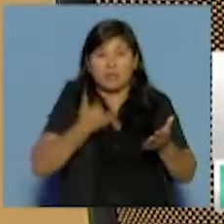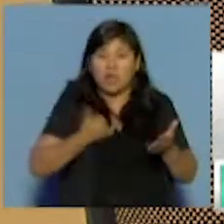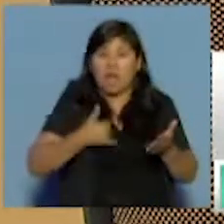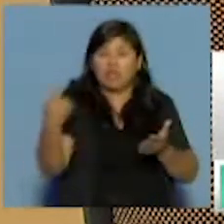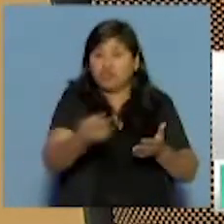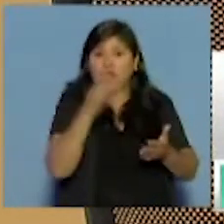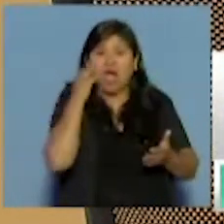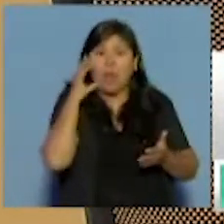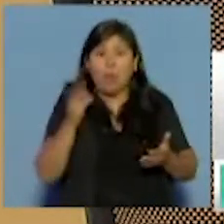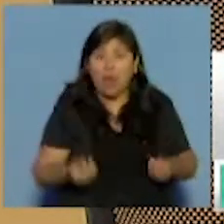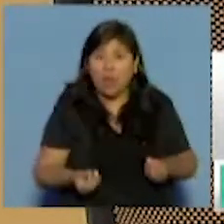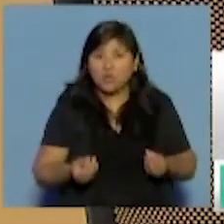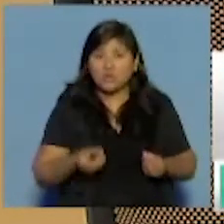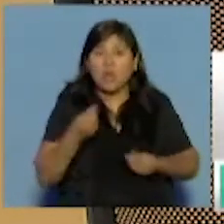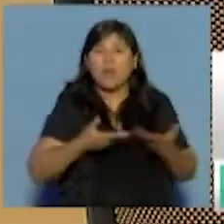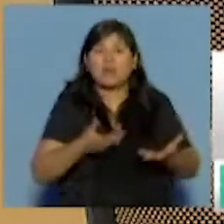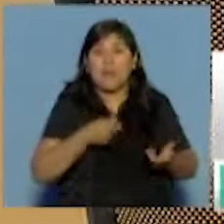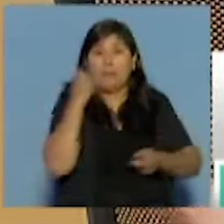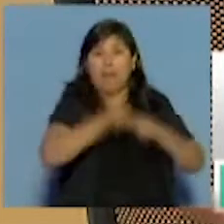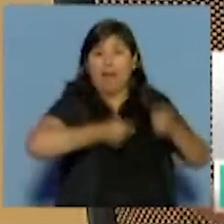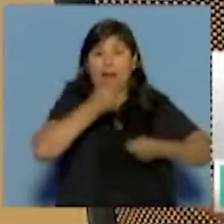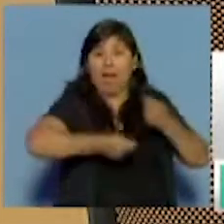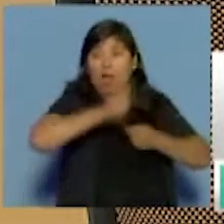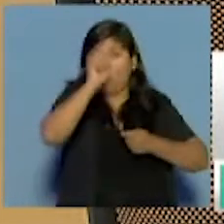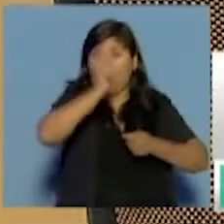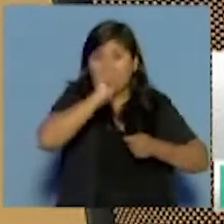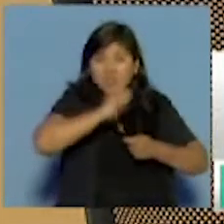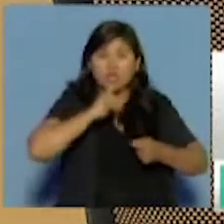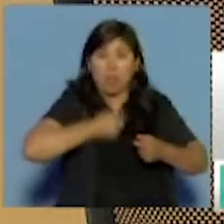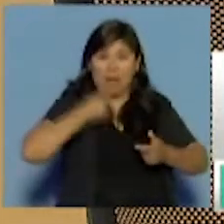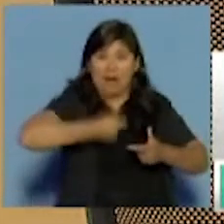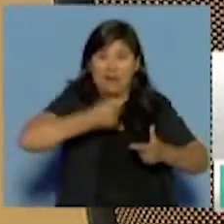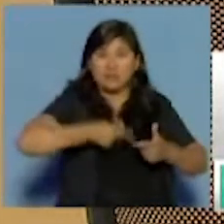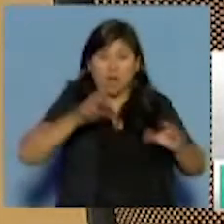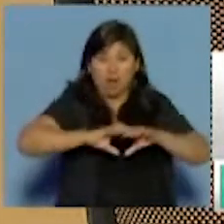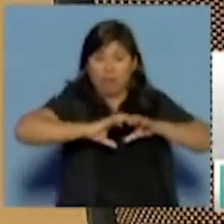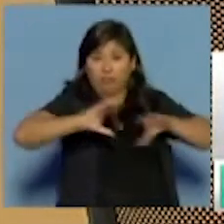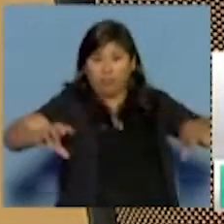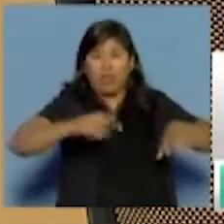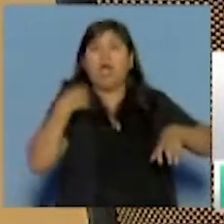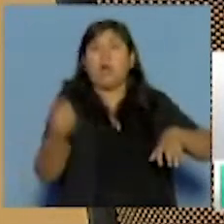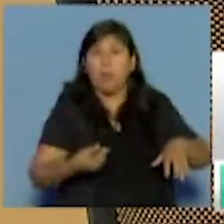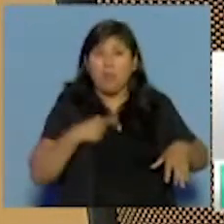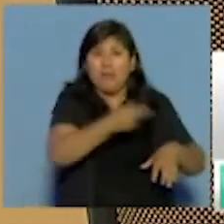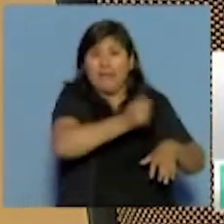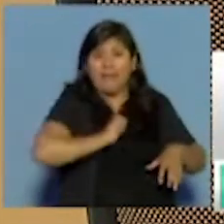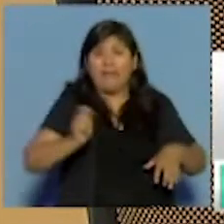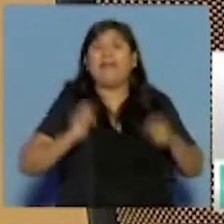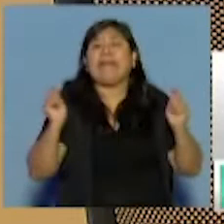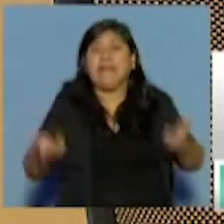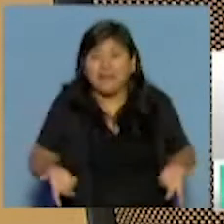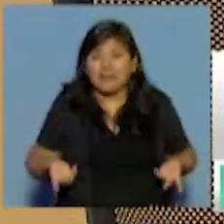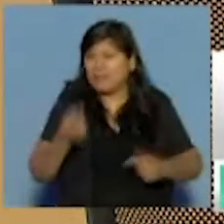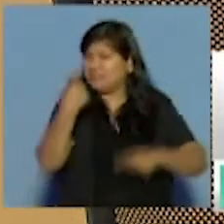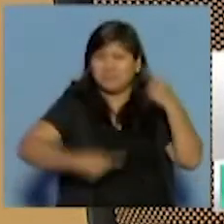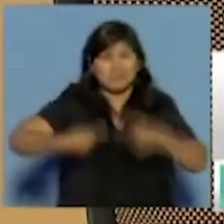dio toda la jubilación que yo pagué que hago ahora de dónde soy hay muchas preguntas que están en el aire y que mismo puigdemont